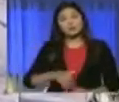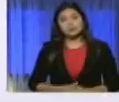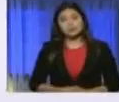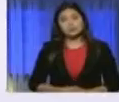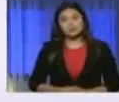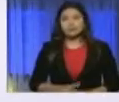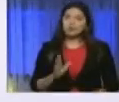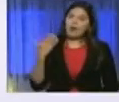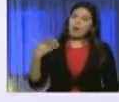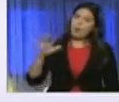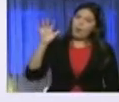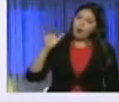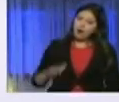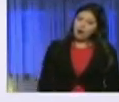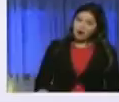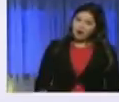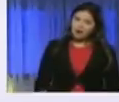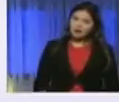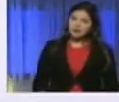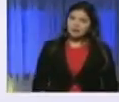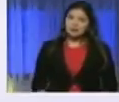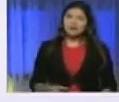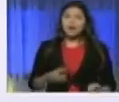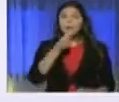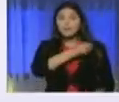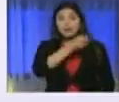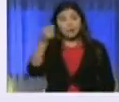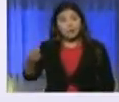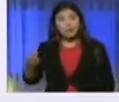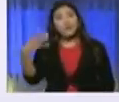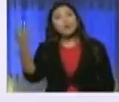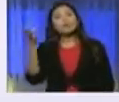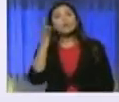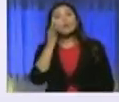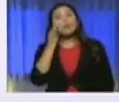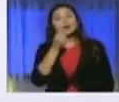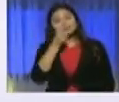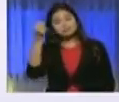Nanguará Francisco Torrealba, comparte ese micrófono con una mujer.